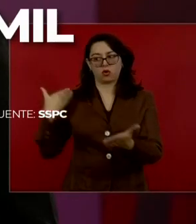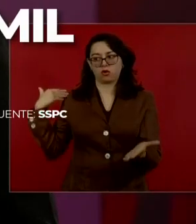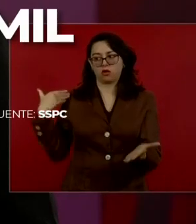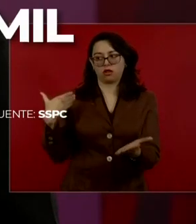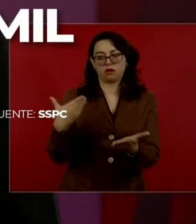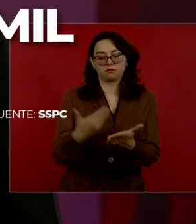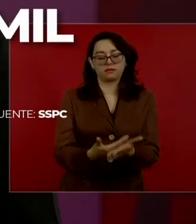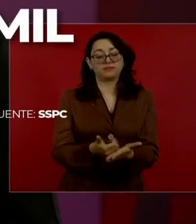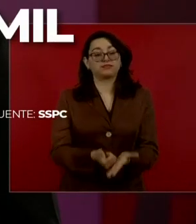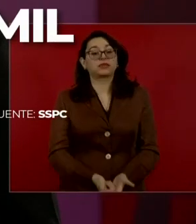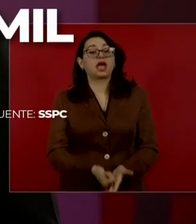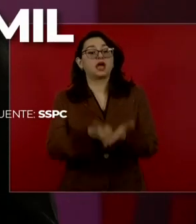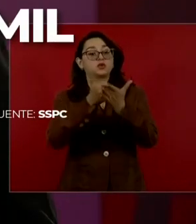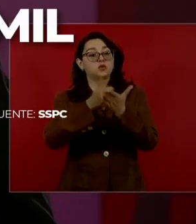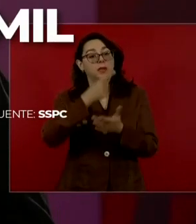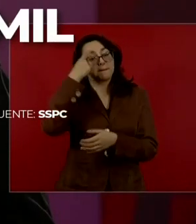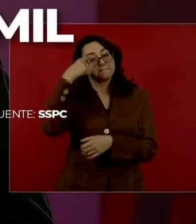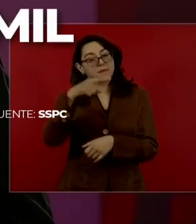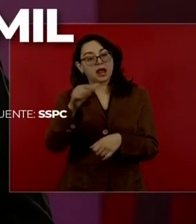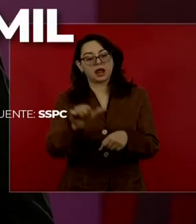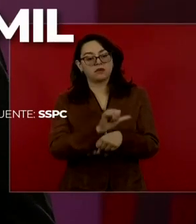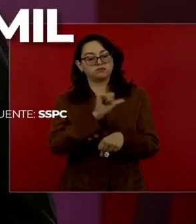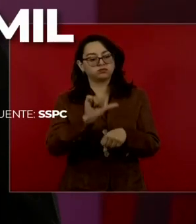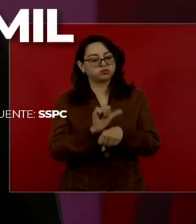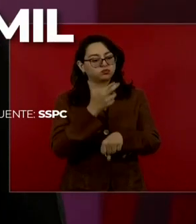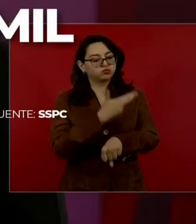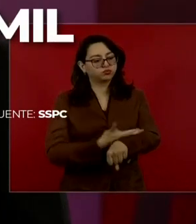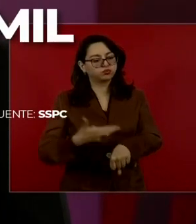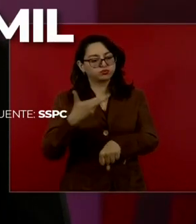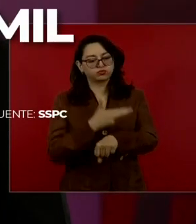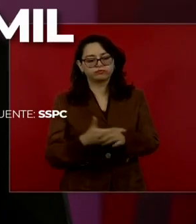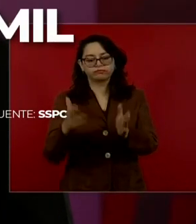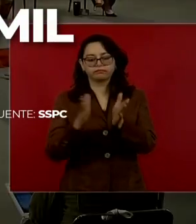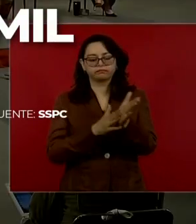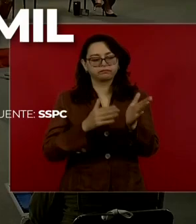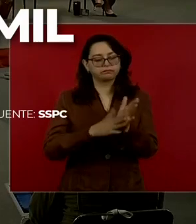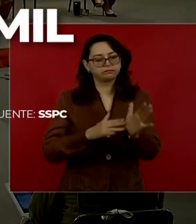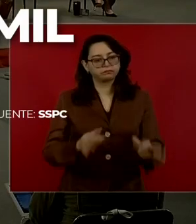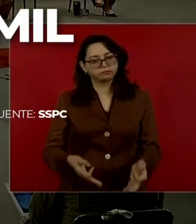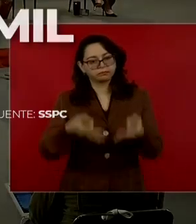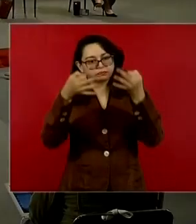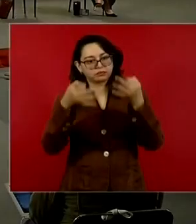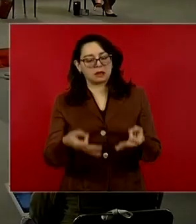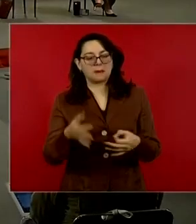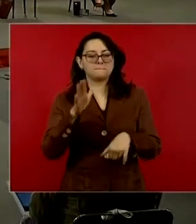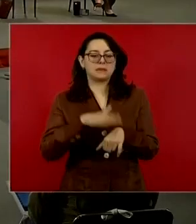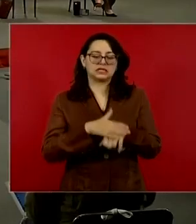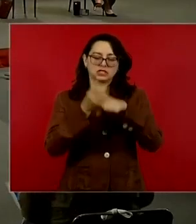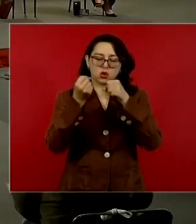regularizados casi 2 millones de carros que ya cuentan con este registro público vehicular.